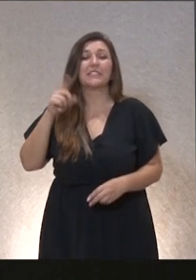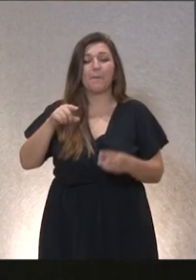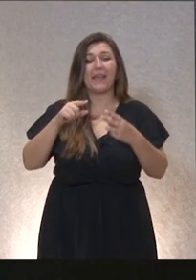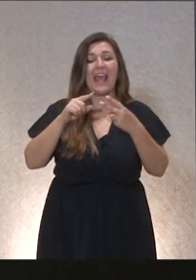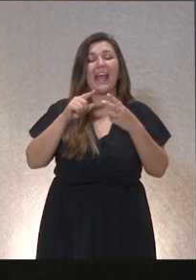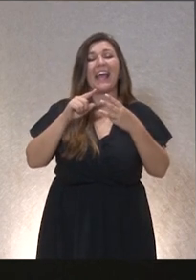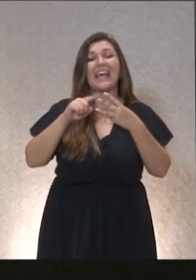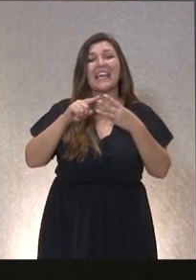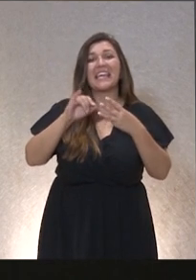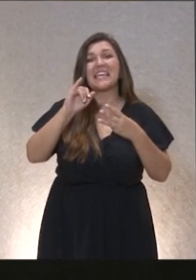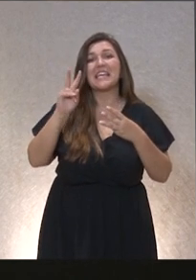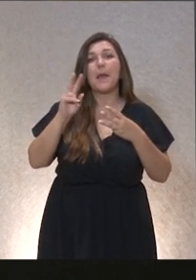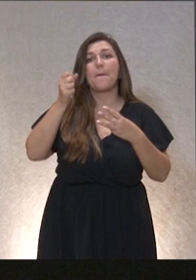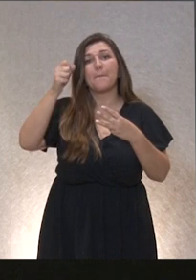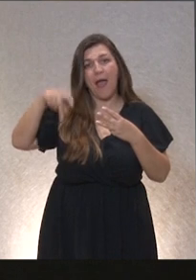enao